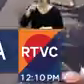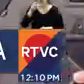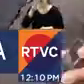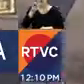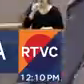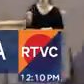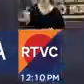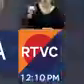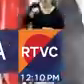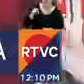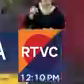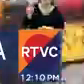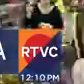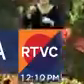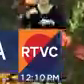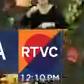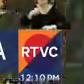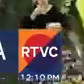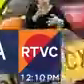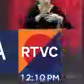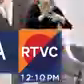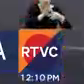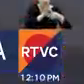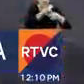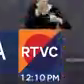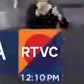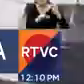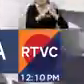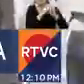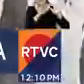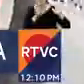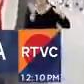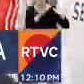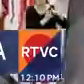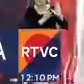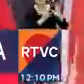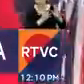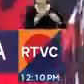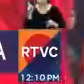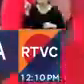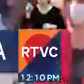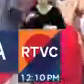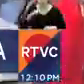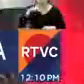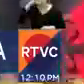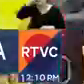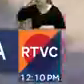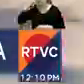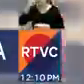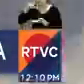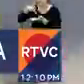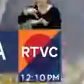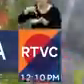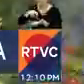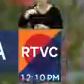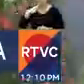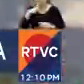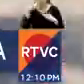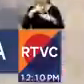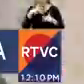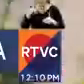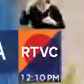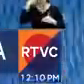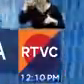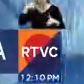con bandas criminales. La funcionaria fue capturada por transportar 1 kilo de cocaína en su vehículo, pero no aceptó los cargos y